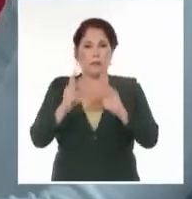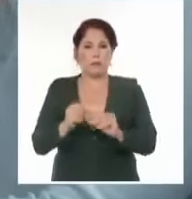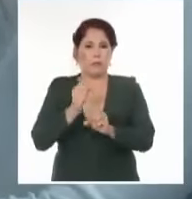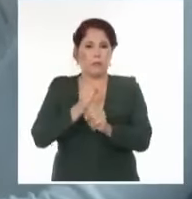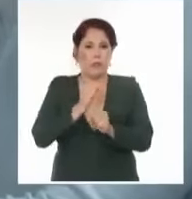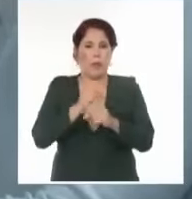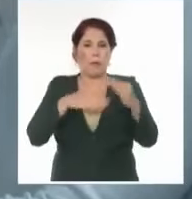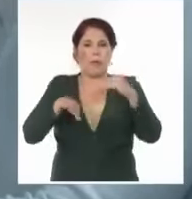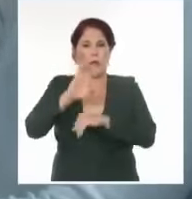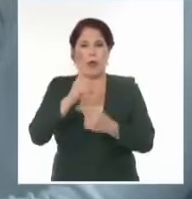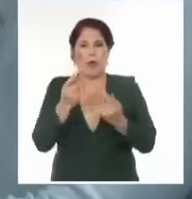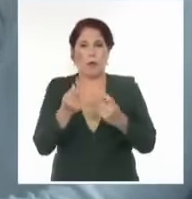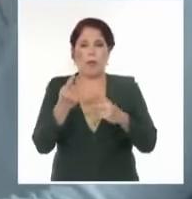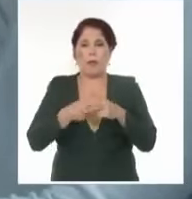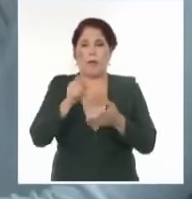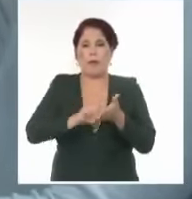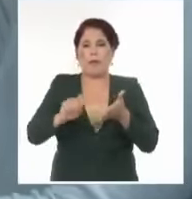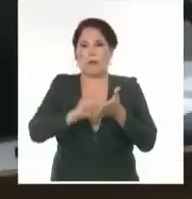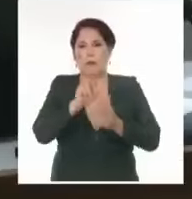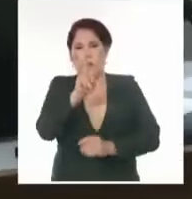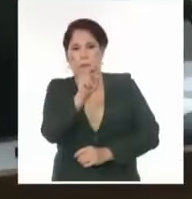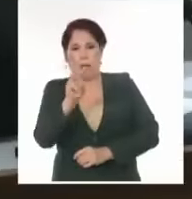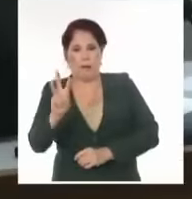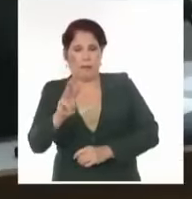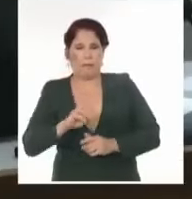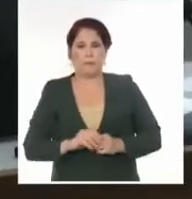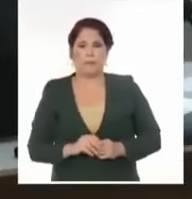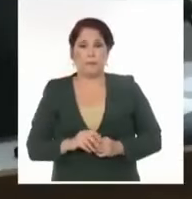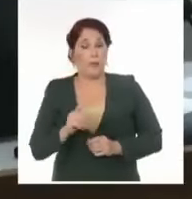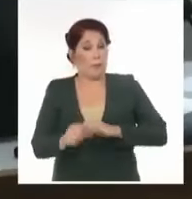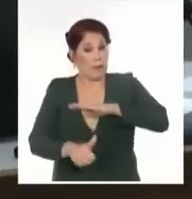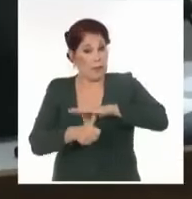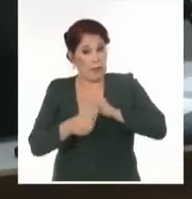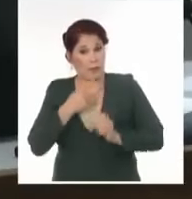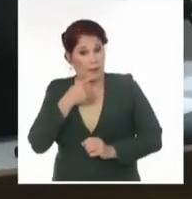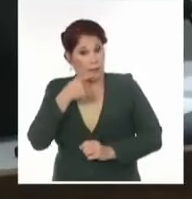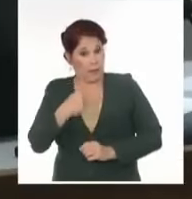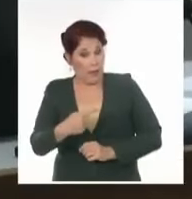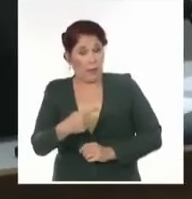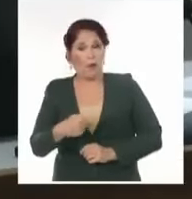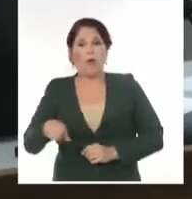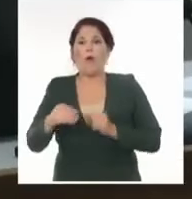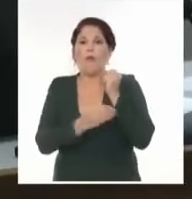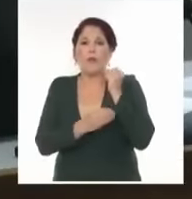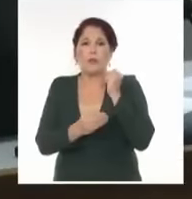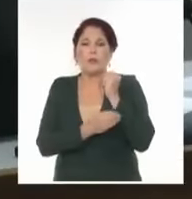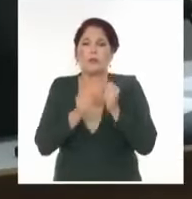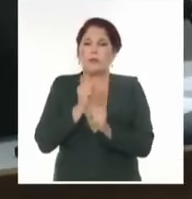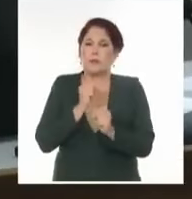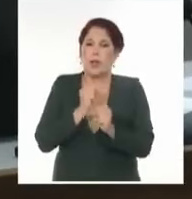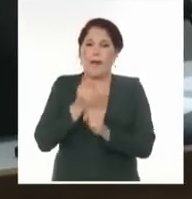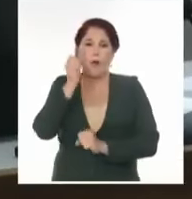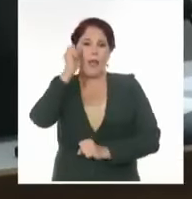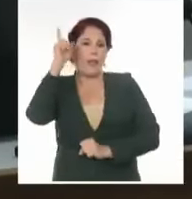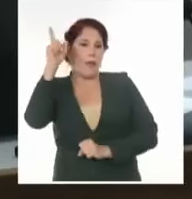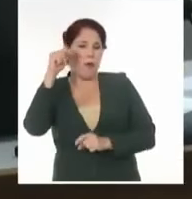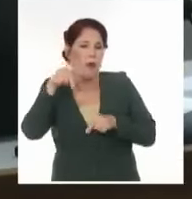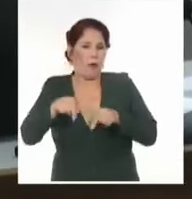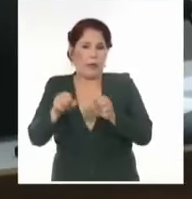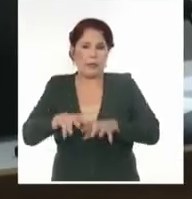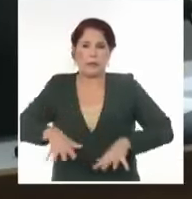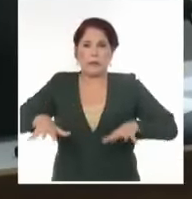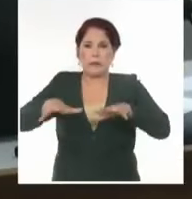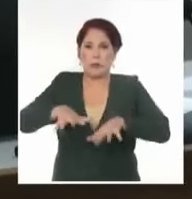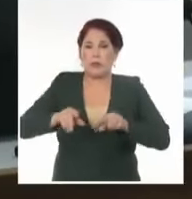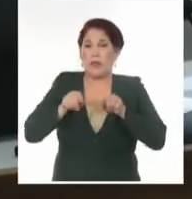del Ministerio de Economía en el 2023. El presidente cubano recalcó que el fortalecimiento de la labor ideológica en el actual contexto